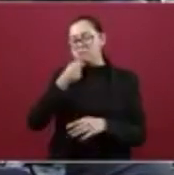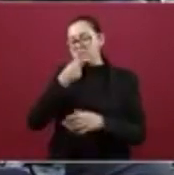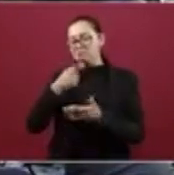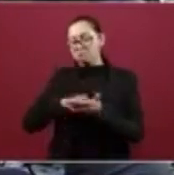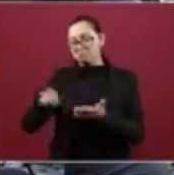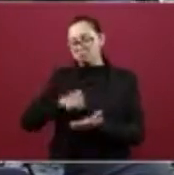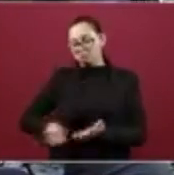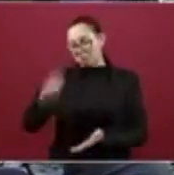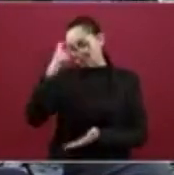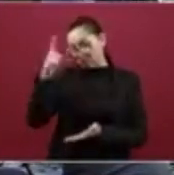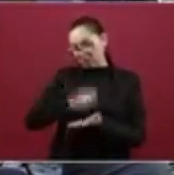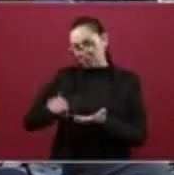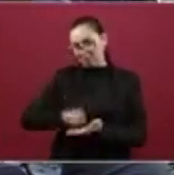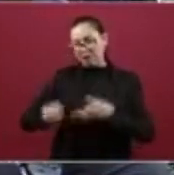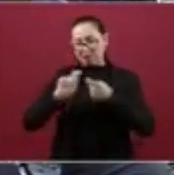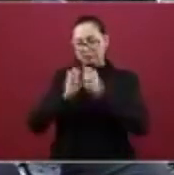Sevilla,